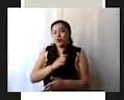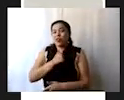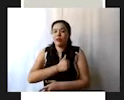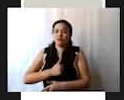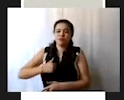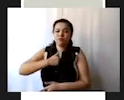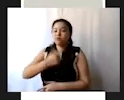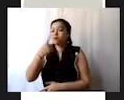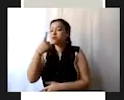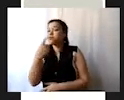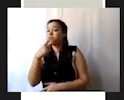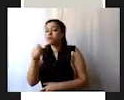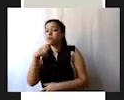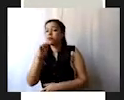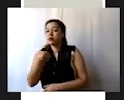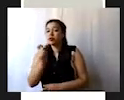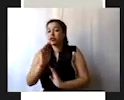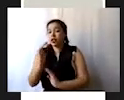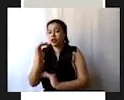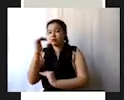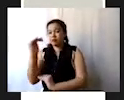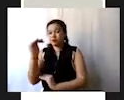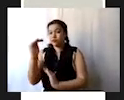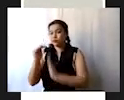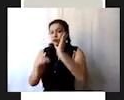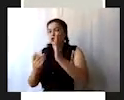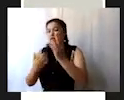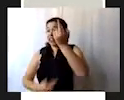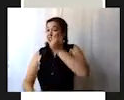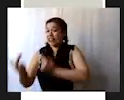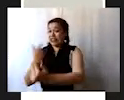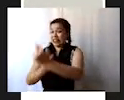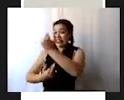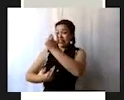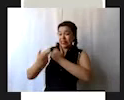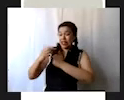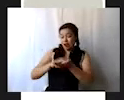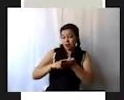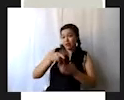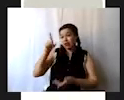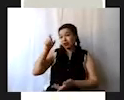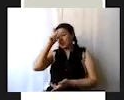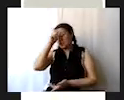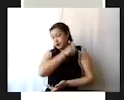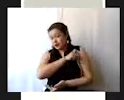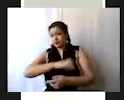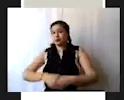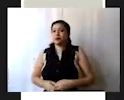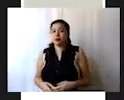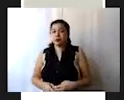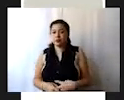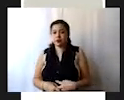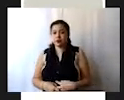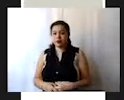al color rojo significa que está excedido y que difícilmente podemos revertir lo que ha sucedido. Entonces, piensen